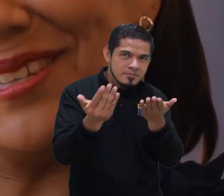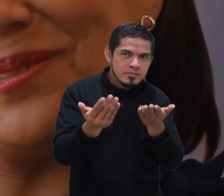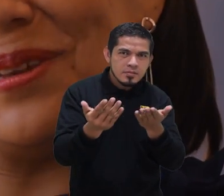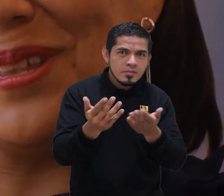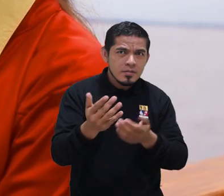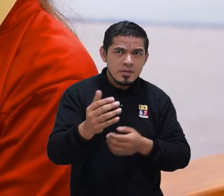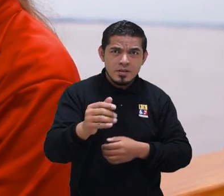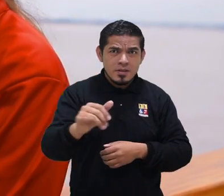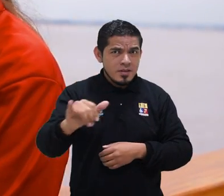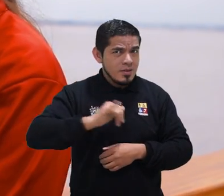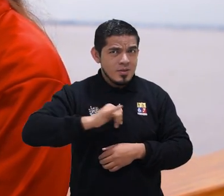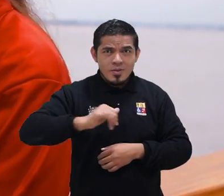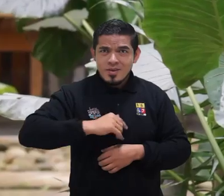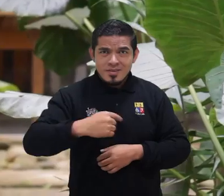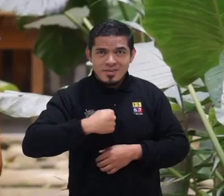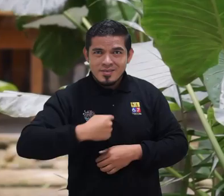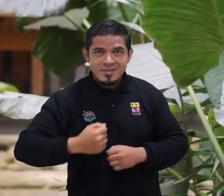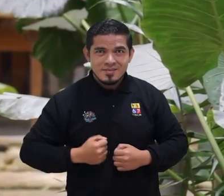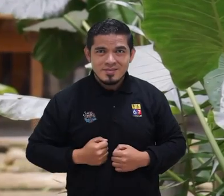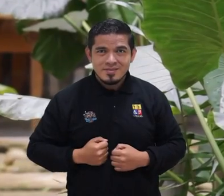Haz como yo. Haz como yo.